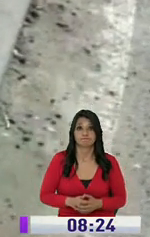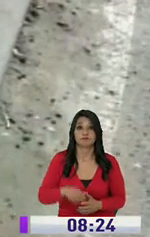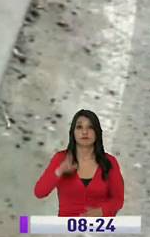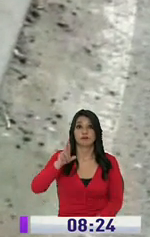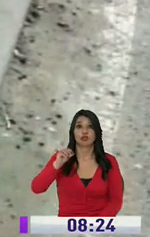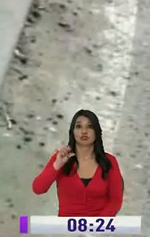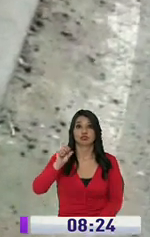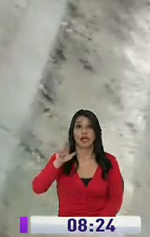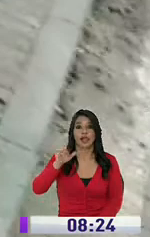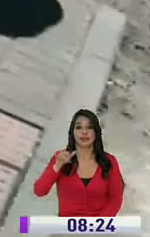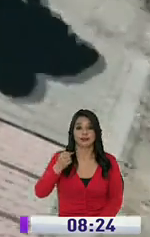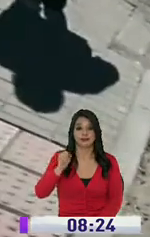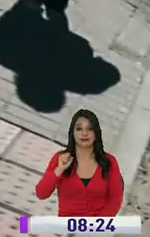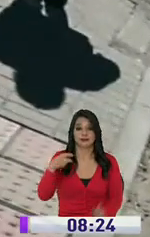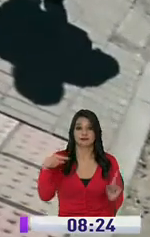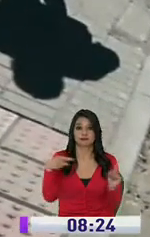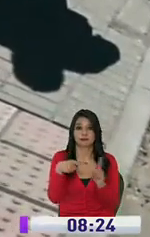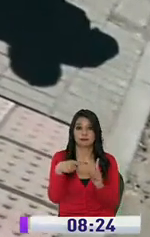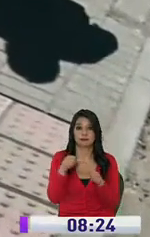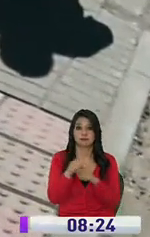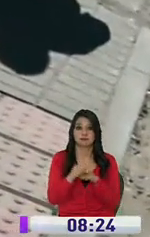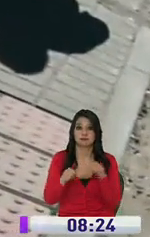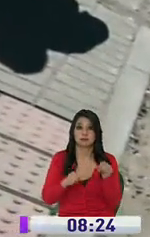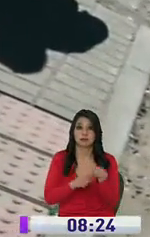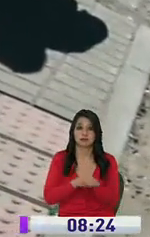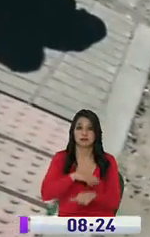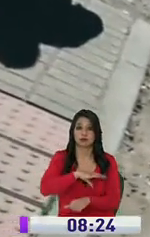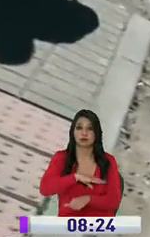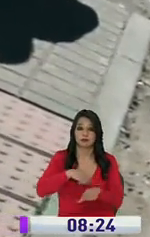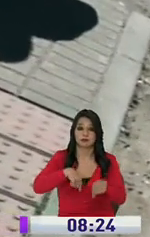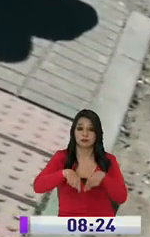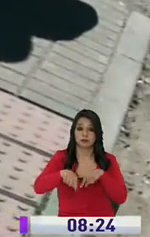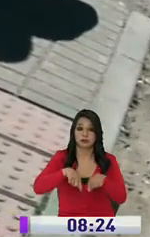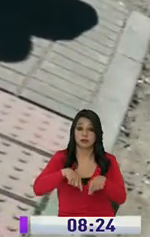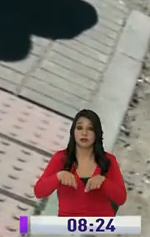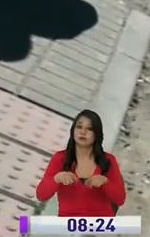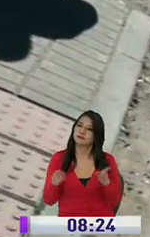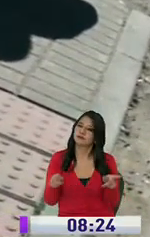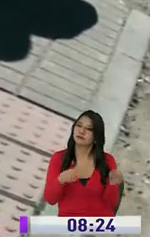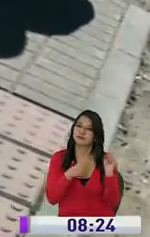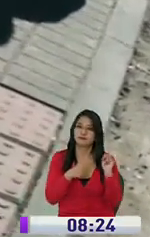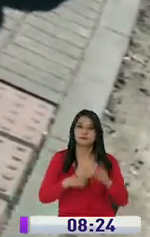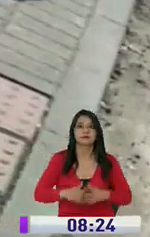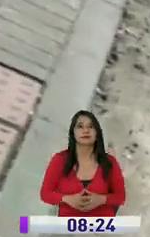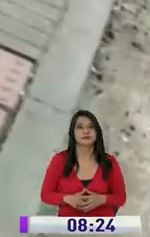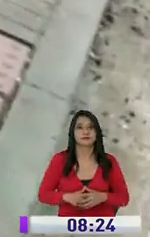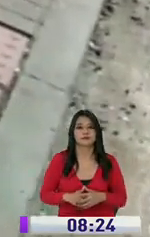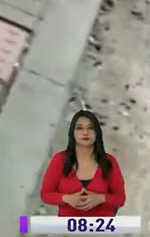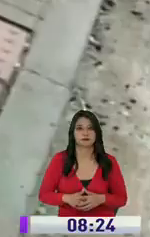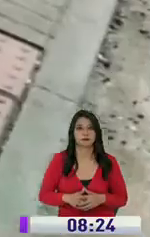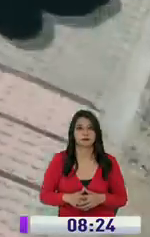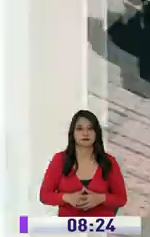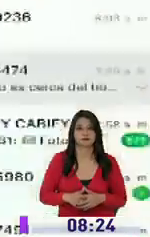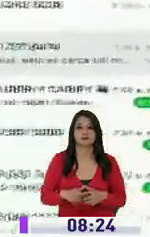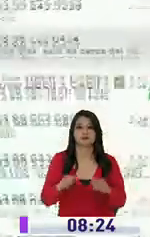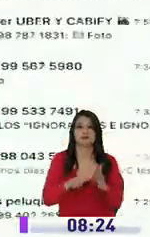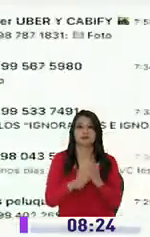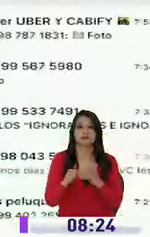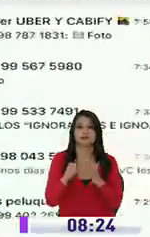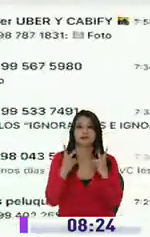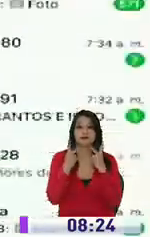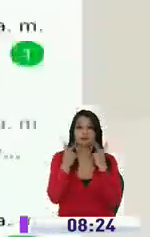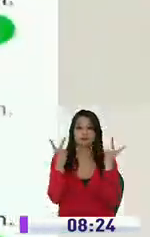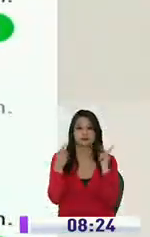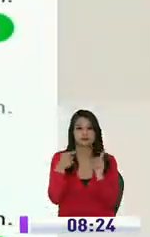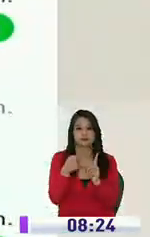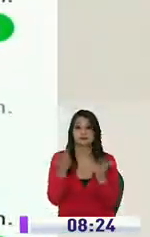Rosales, tenga la amabilidad. Usted que está tan agencioso en las vías de la ciudad, vea. Ahí tiene, haga el favor, Dios, patria y libertad.